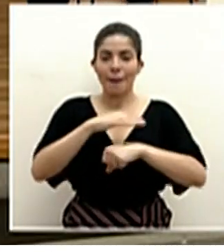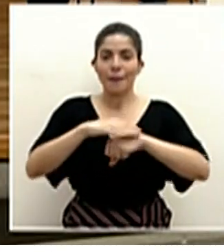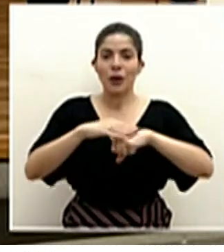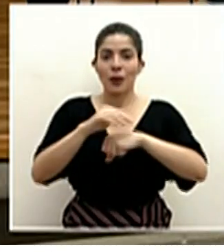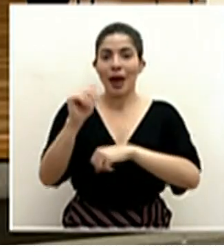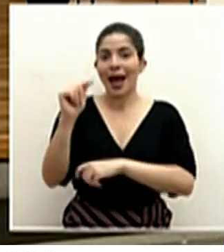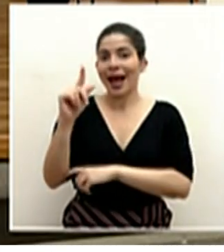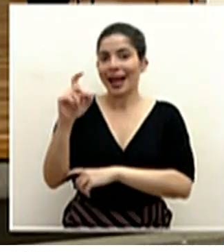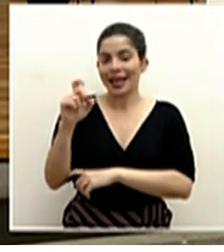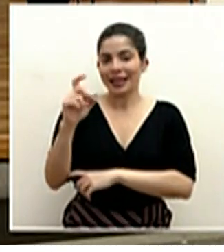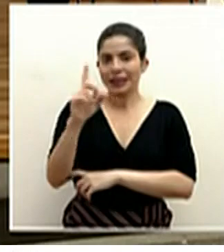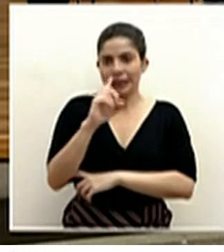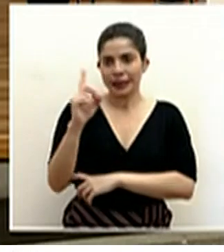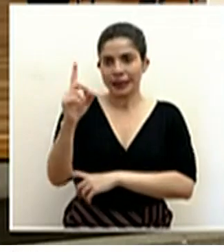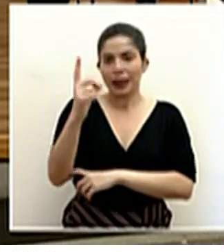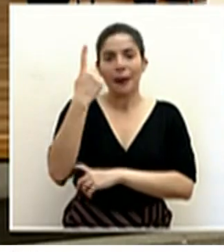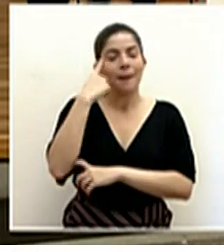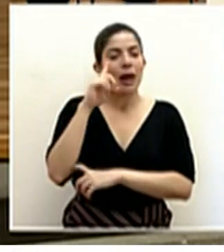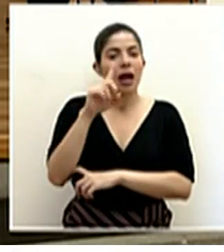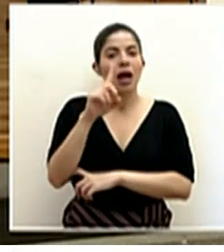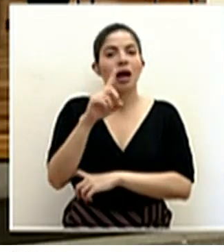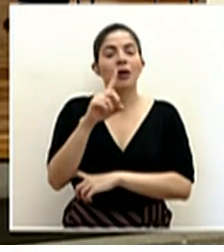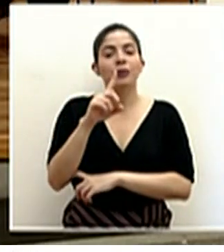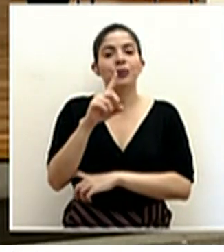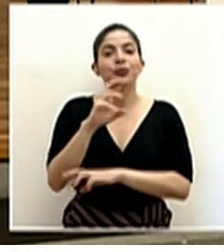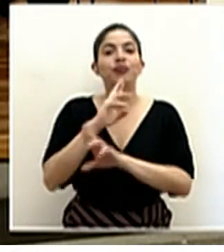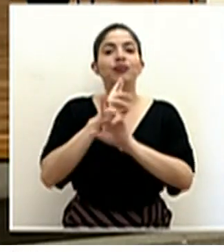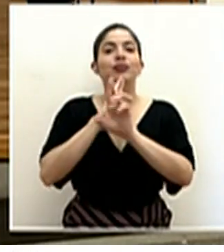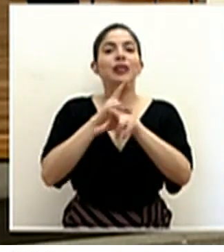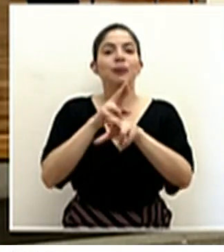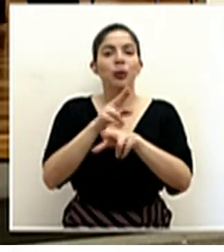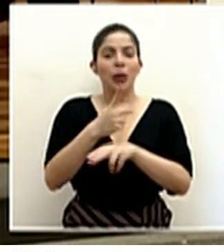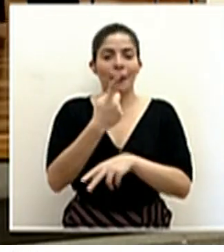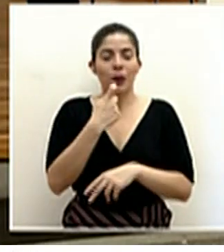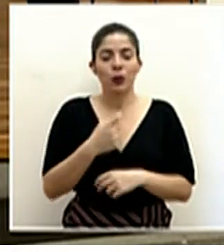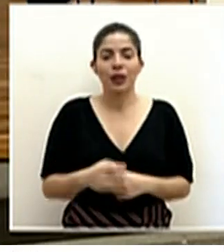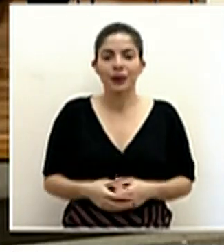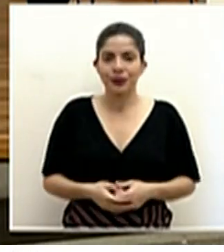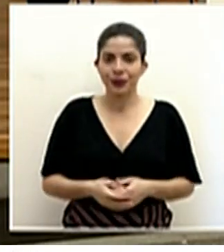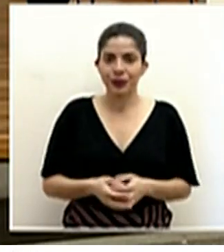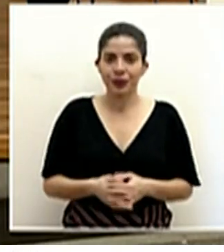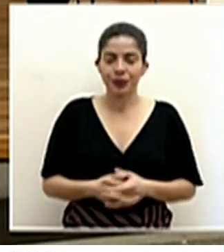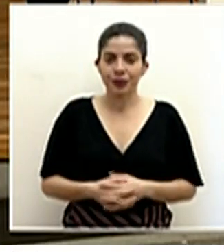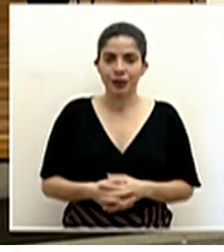don Alex, pasar para realizar la respuesta a la consulta.